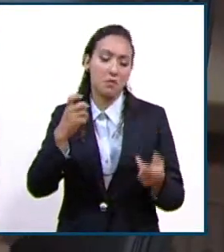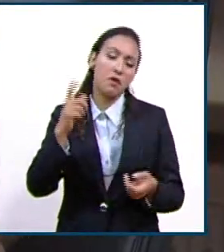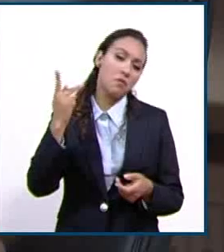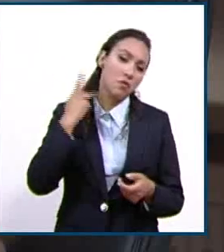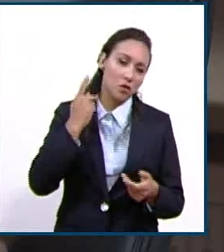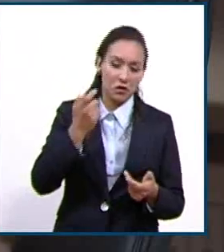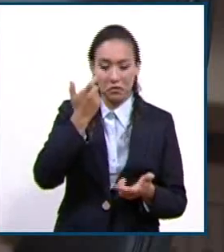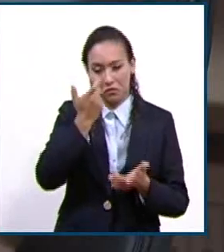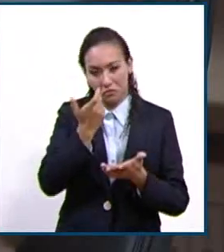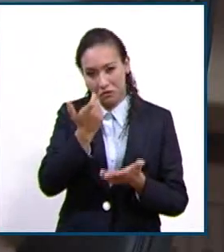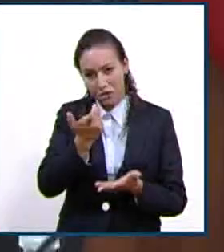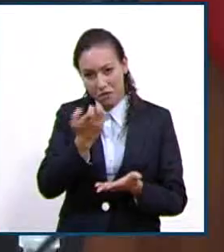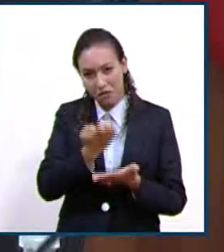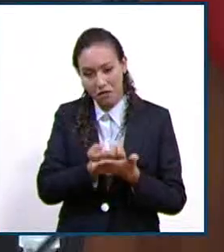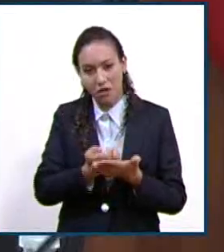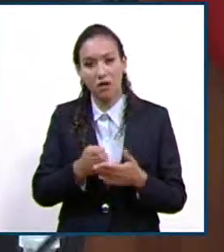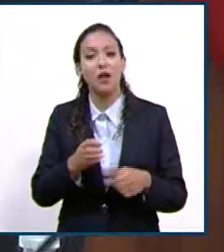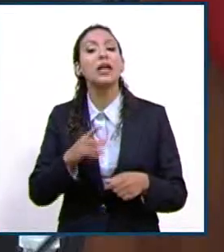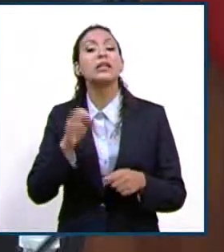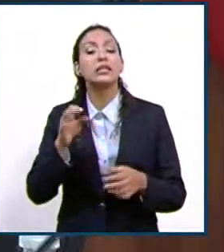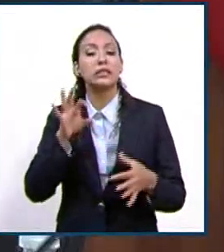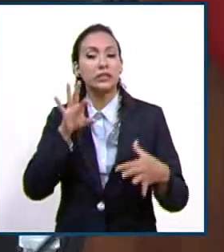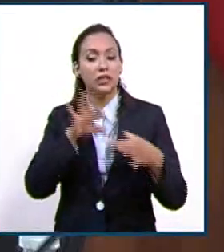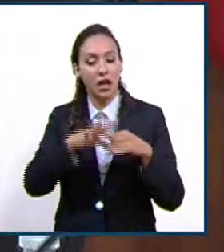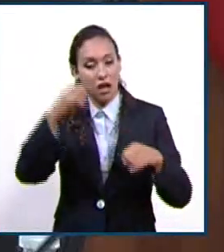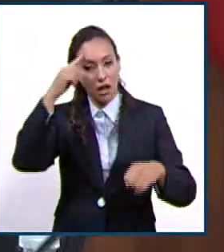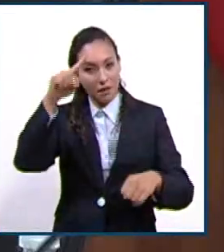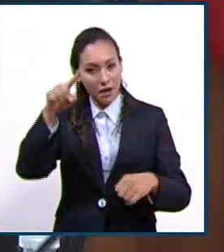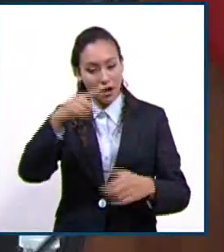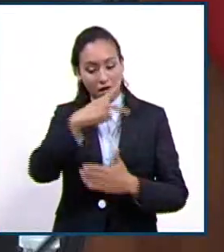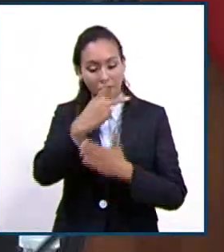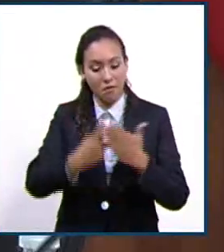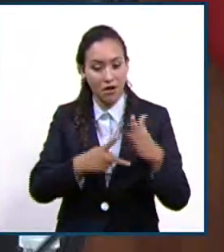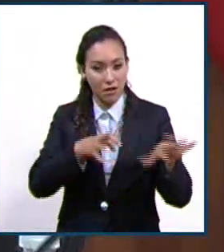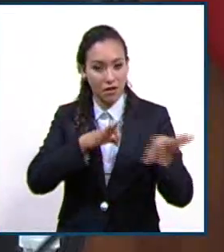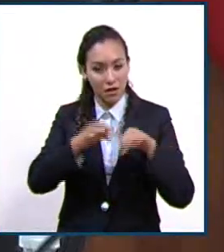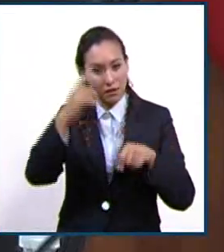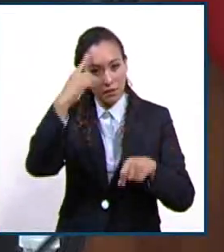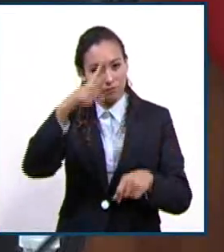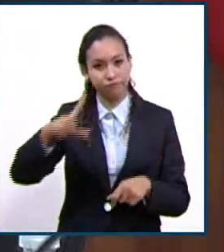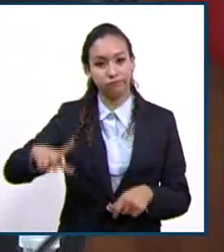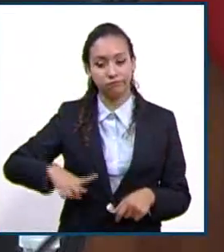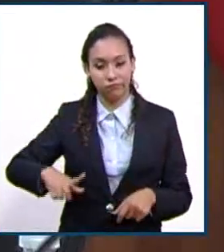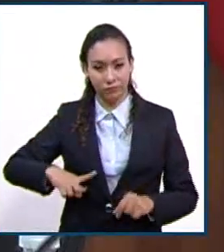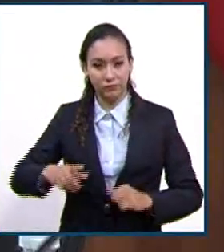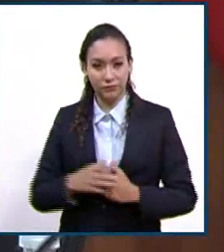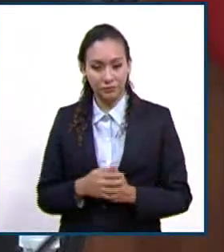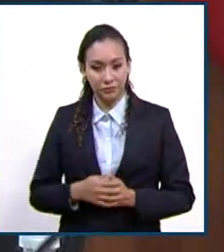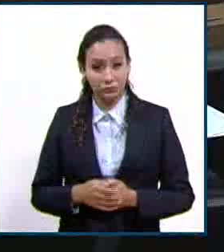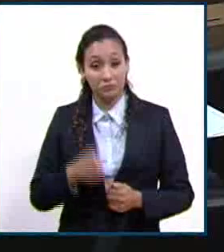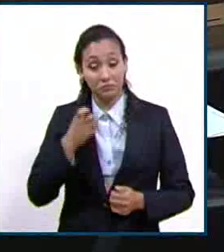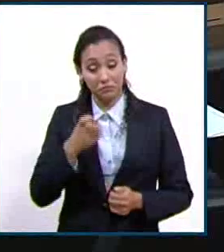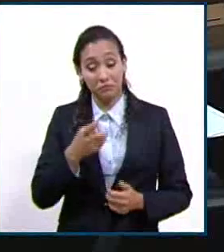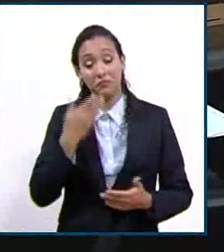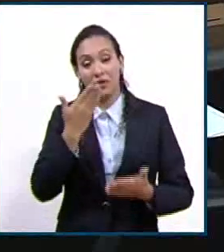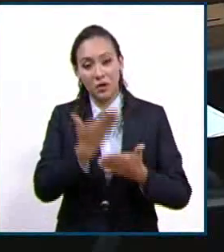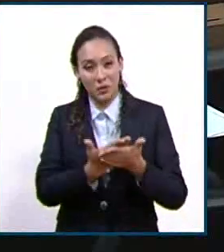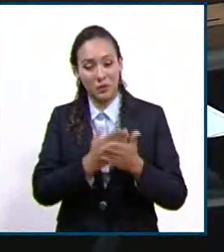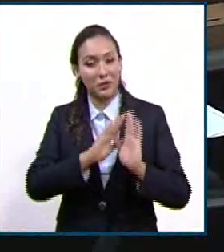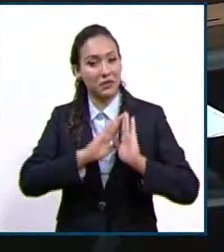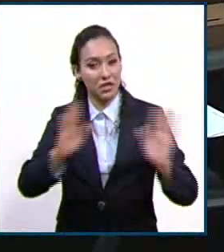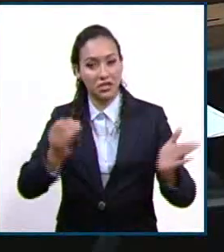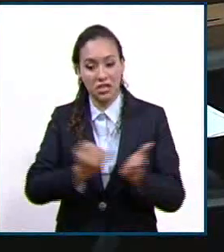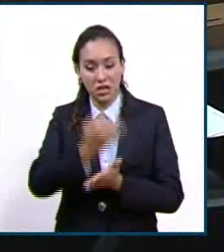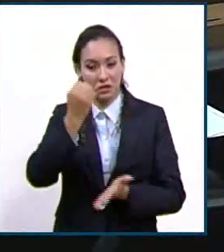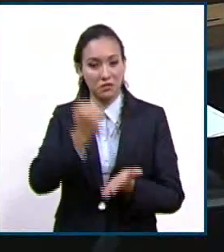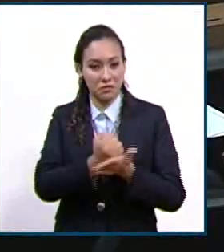social vinculados con un plan de gobierno o futura gestión gubernamental. Por ese motivo, se propone confirmar la